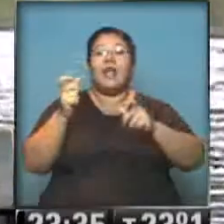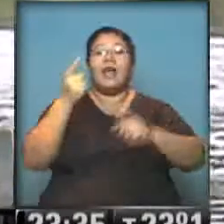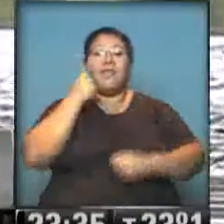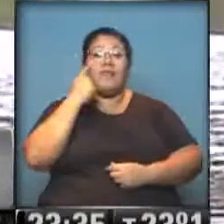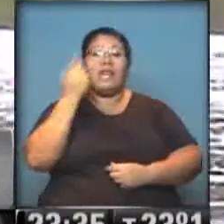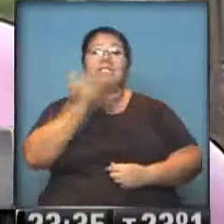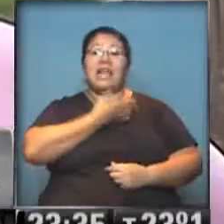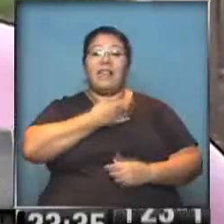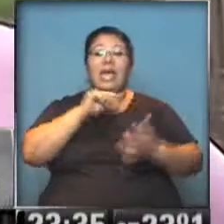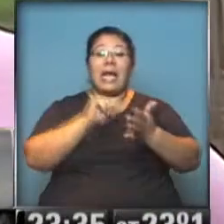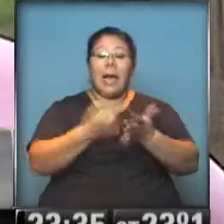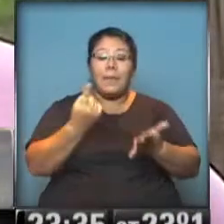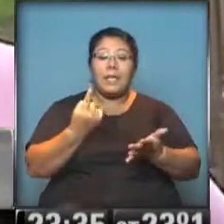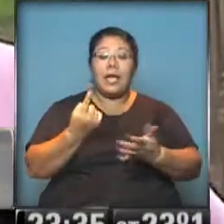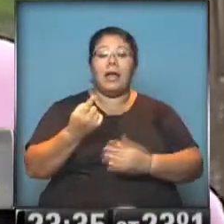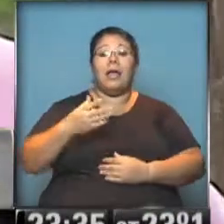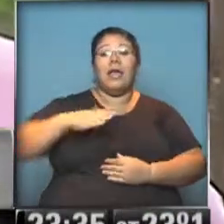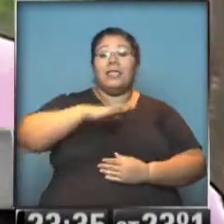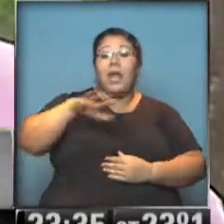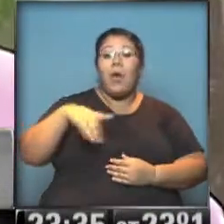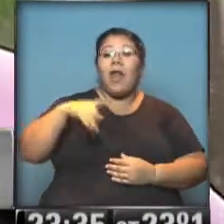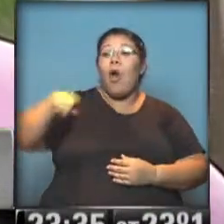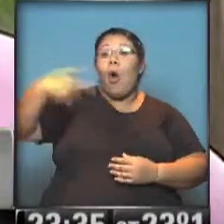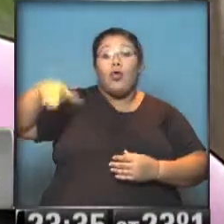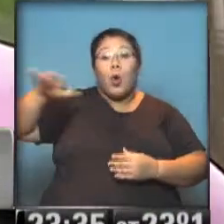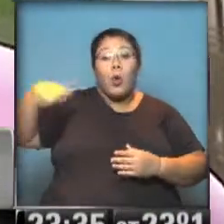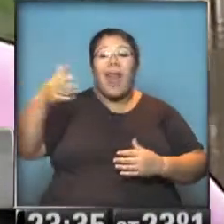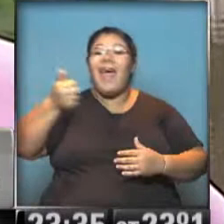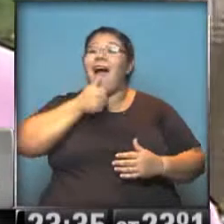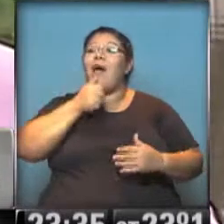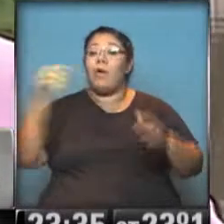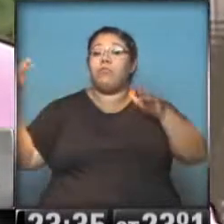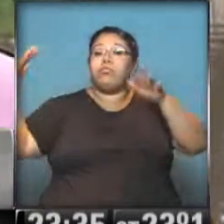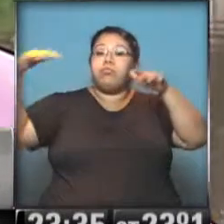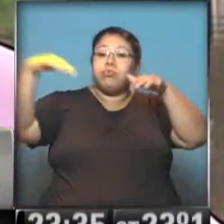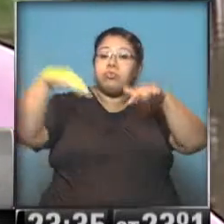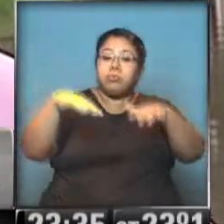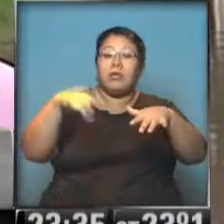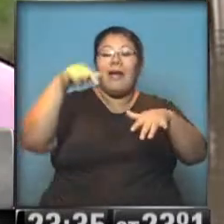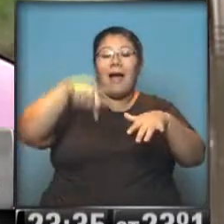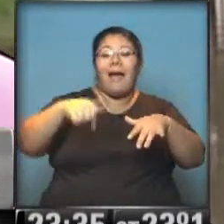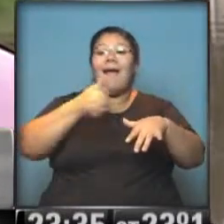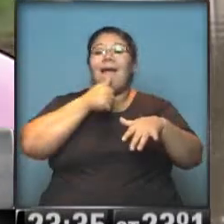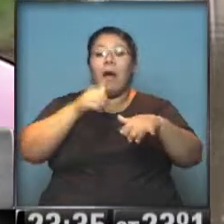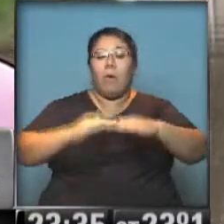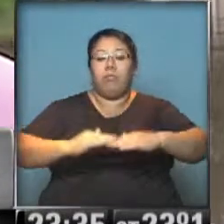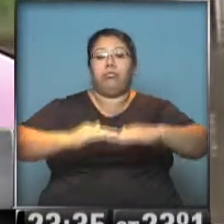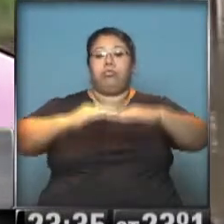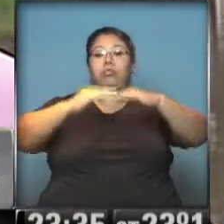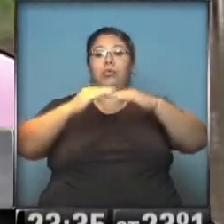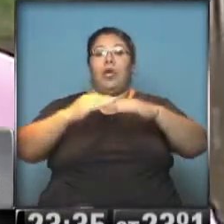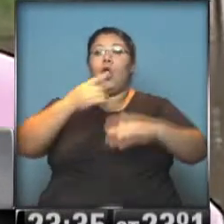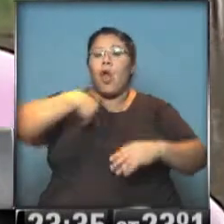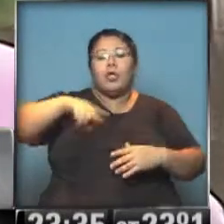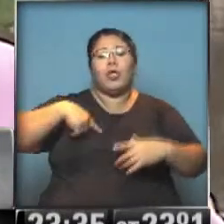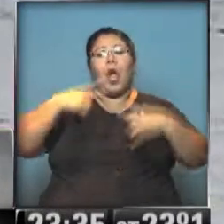capital. Acá este es un lugar que recibe agua de otros lugares. Mientras en otros lugares baja, acá sube. Pero eso es un reclamo que venimos